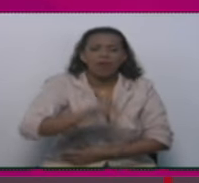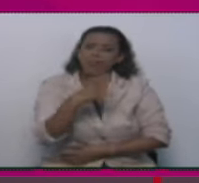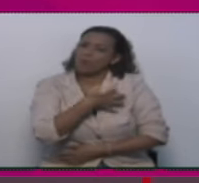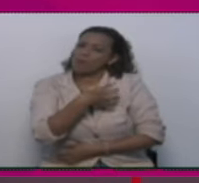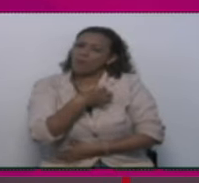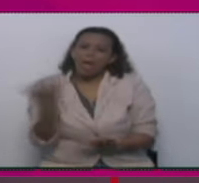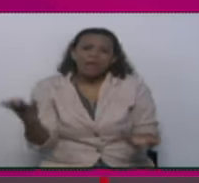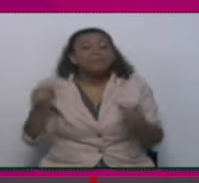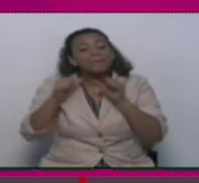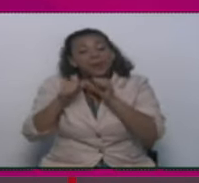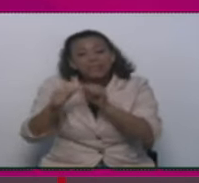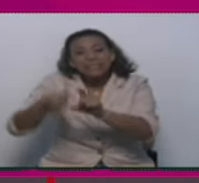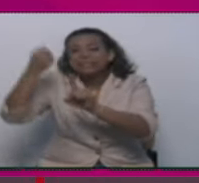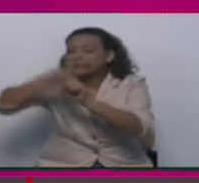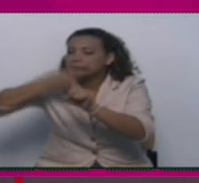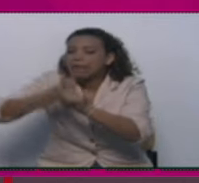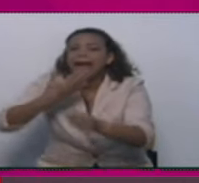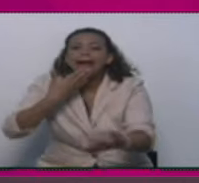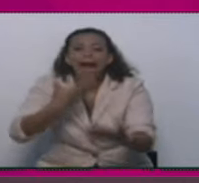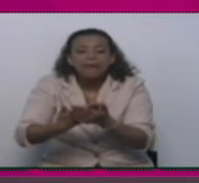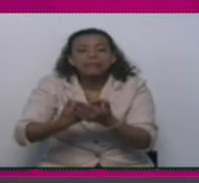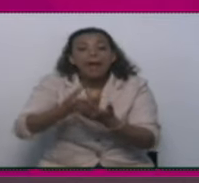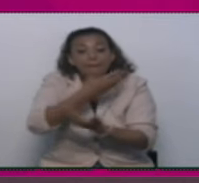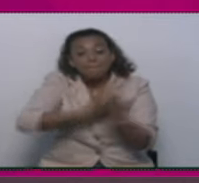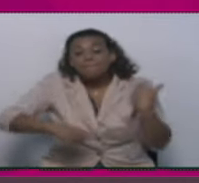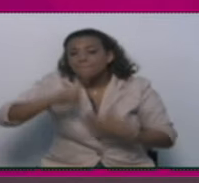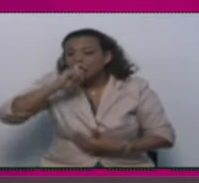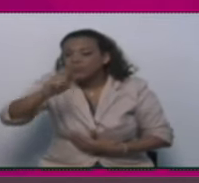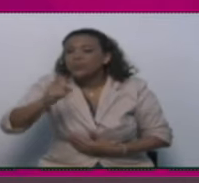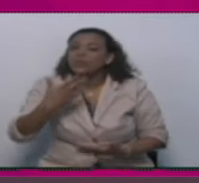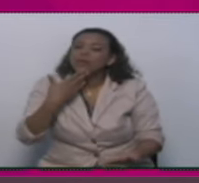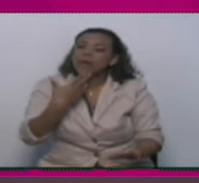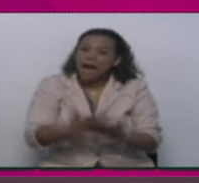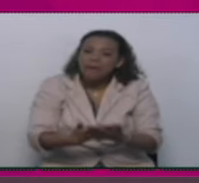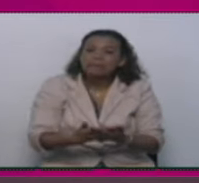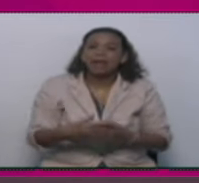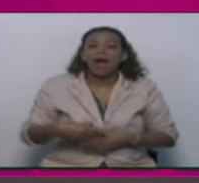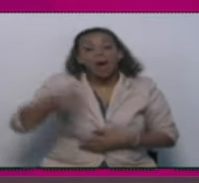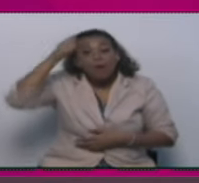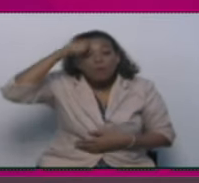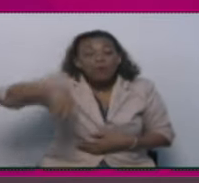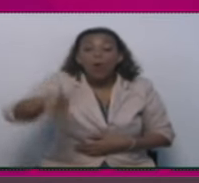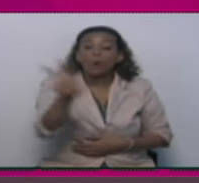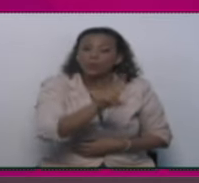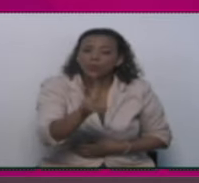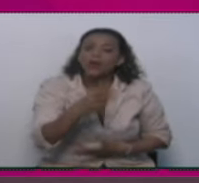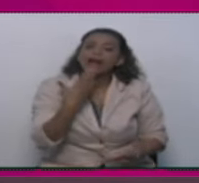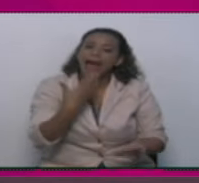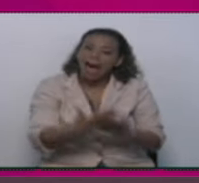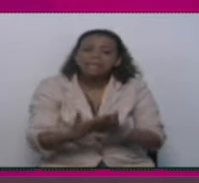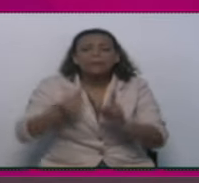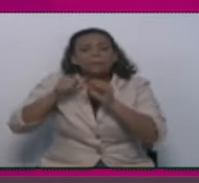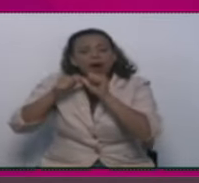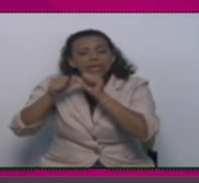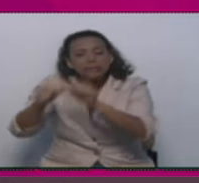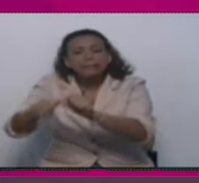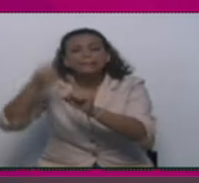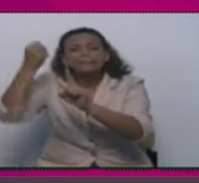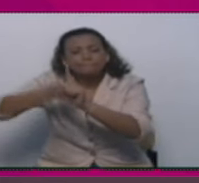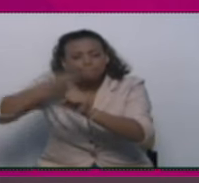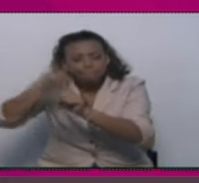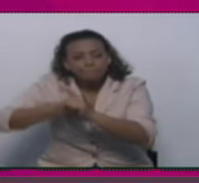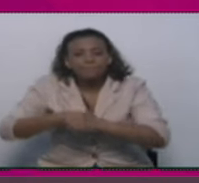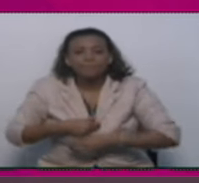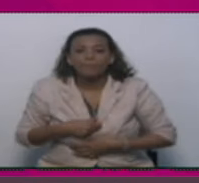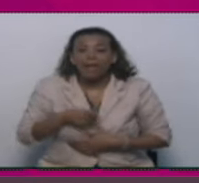Vamos a seguir, gracias al presidente Maduro, gracias al pueblo venezolano, vamos a seguir, vamos